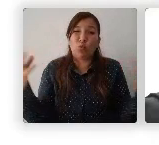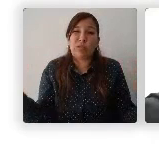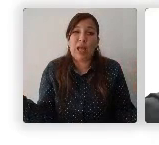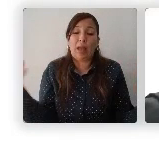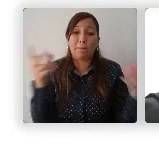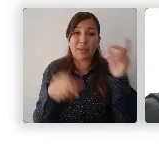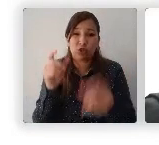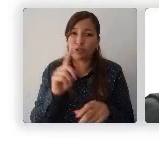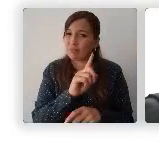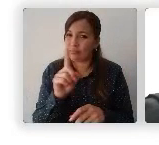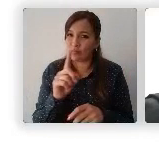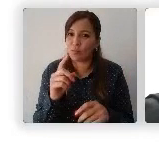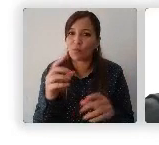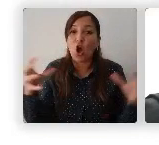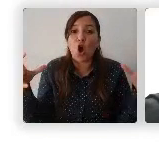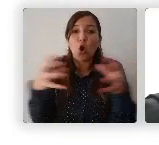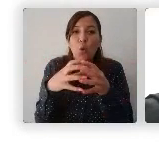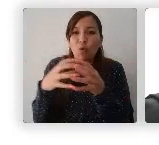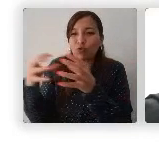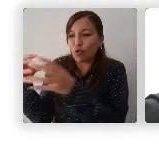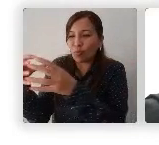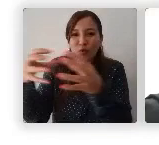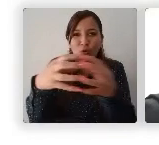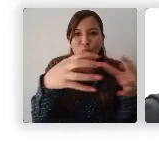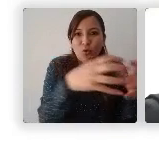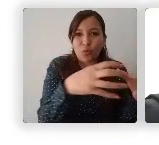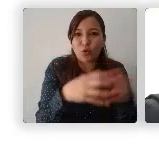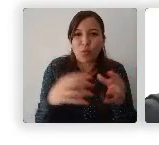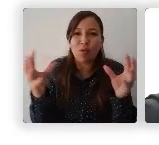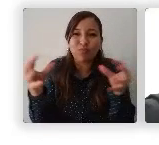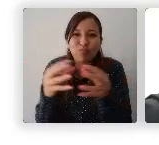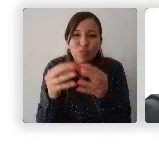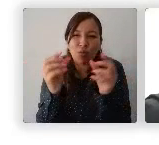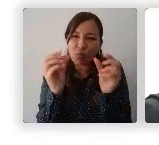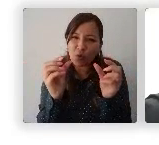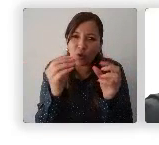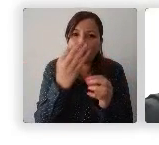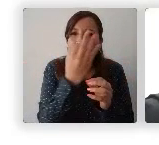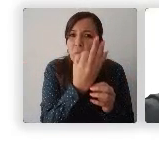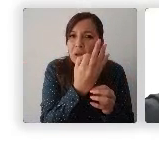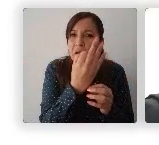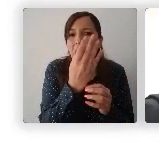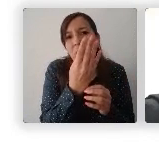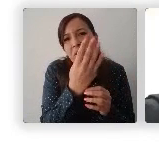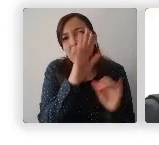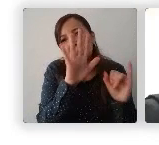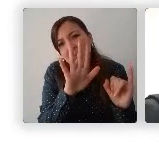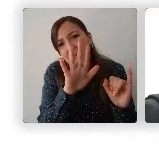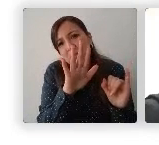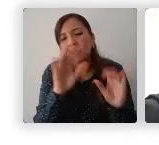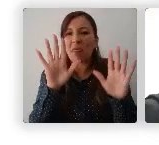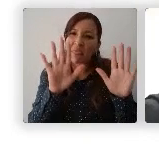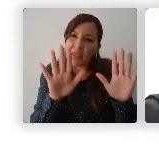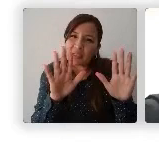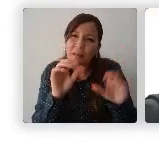¿no? Desde ya ellos vienen trabajando en aplicar las medidas de bioseguridad, pero desde ya nosotros como viajeros